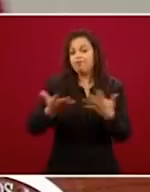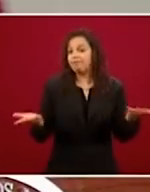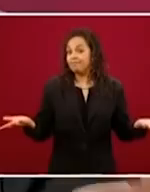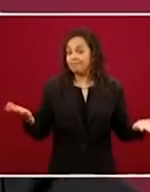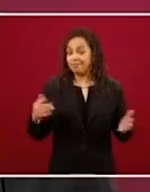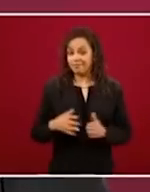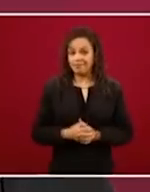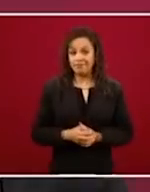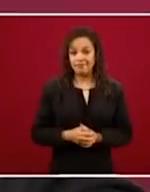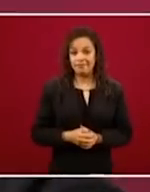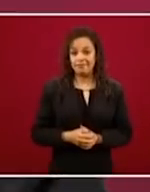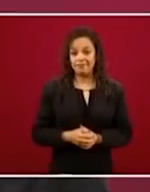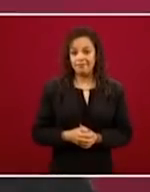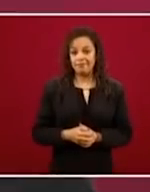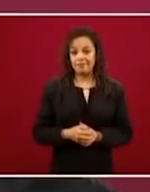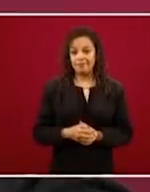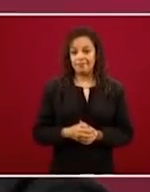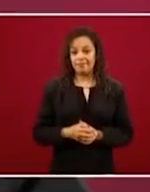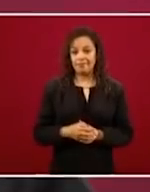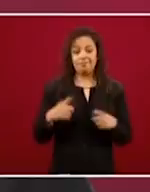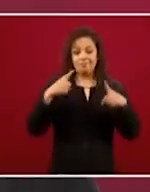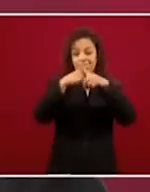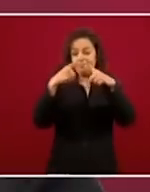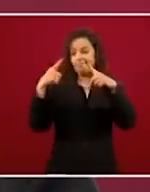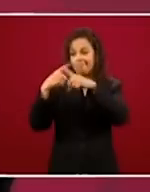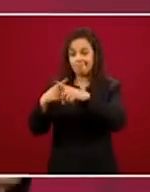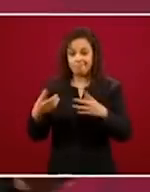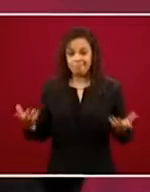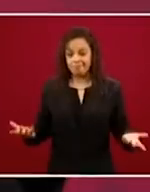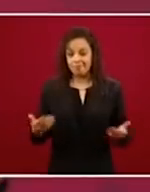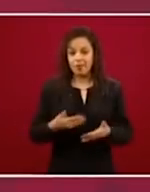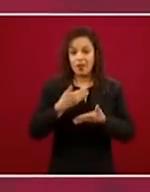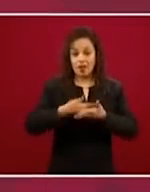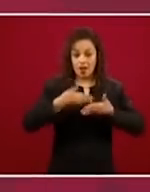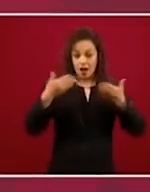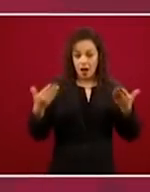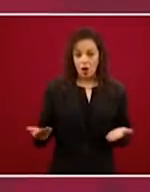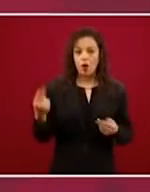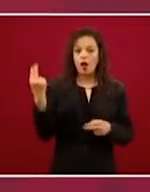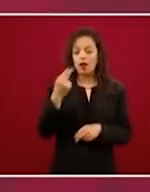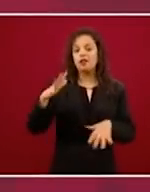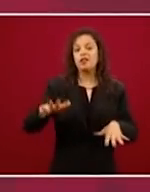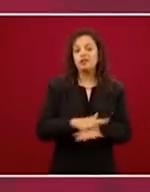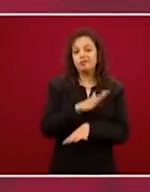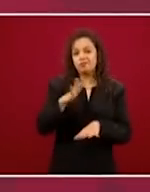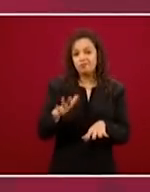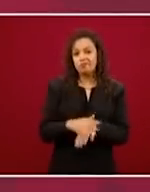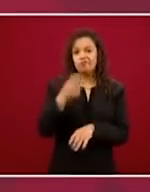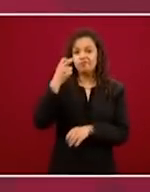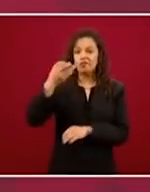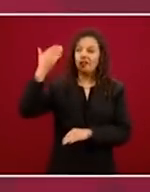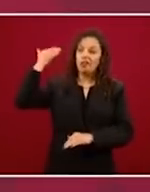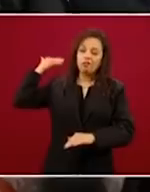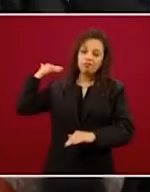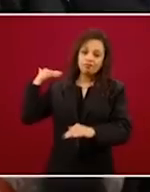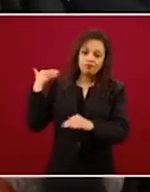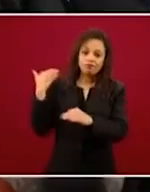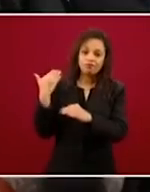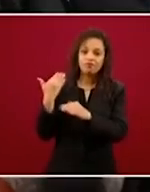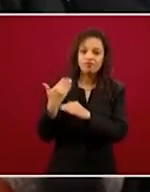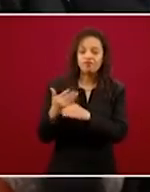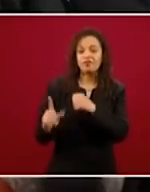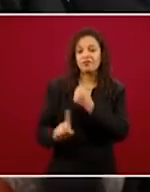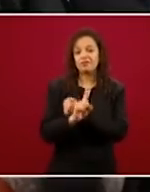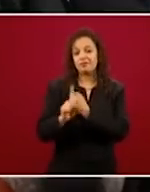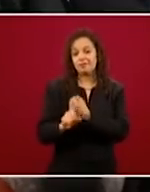ahora tenemos que remontar todo este atraso y tenemos que